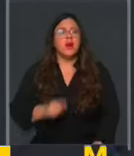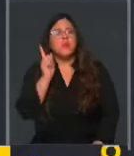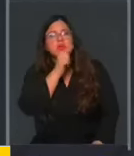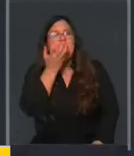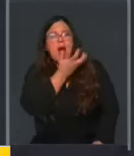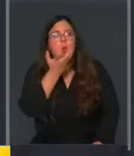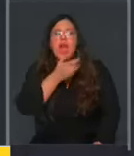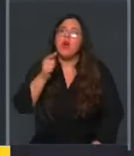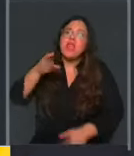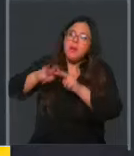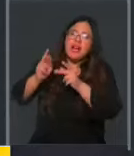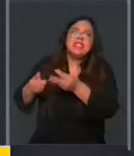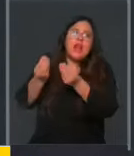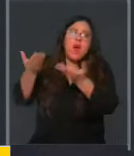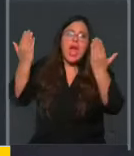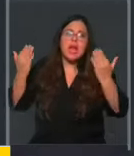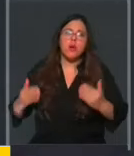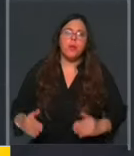Sácate algo bueno, po, hombre.